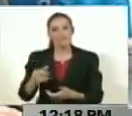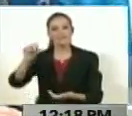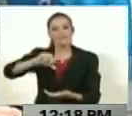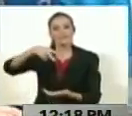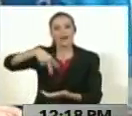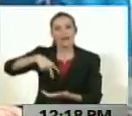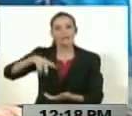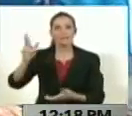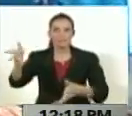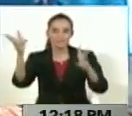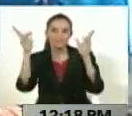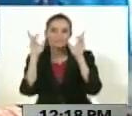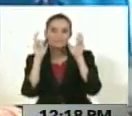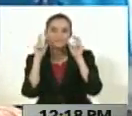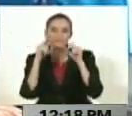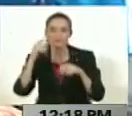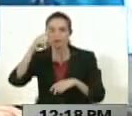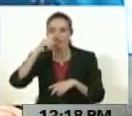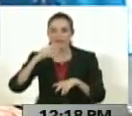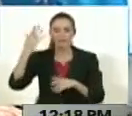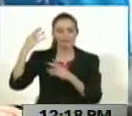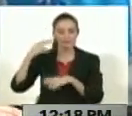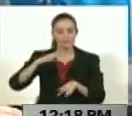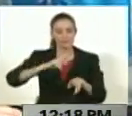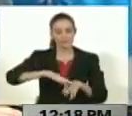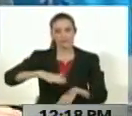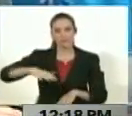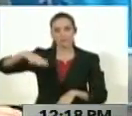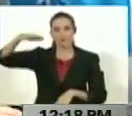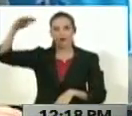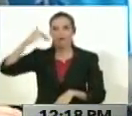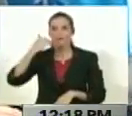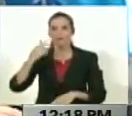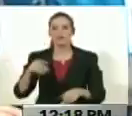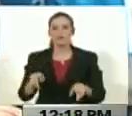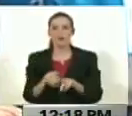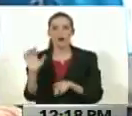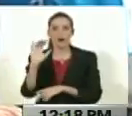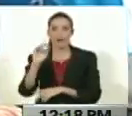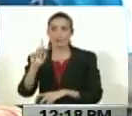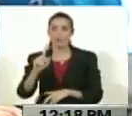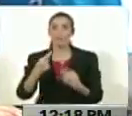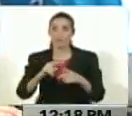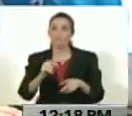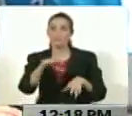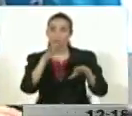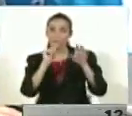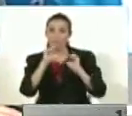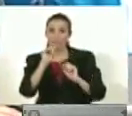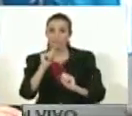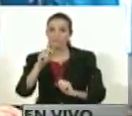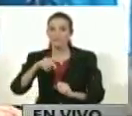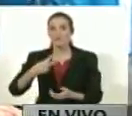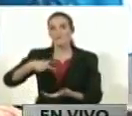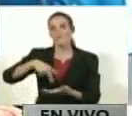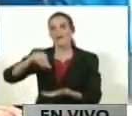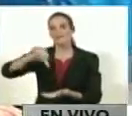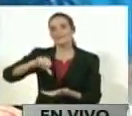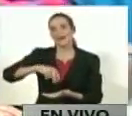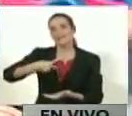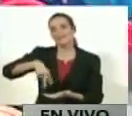ahí, en esos pueblos llaneros, no tan bien como los caraqueños, pero aprendimos a bailar la